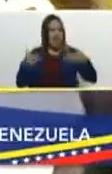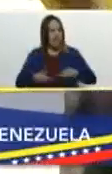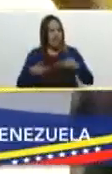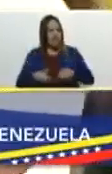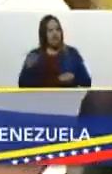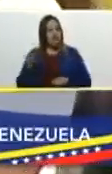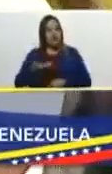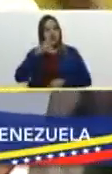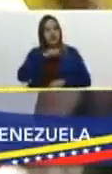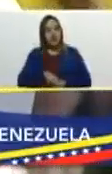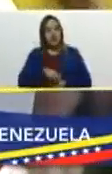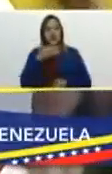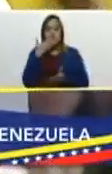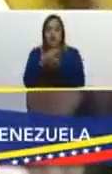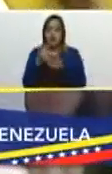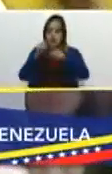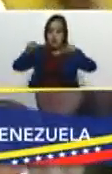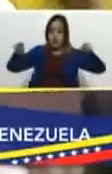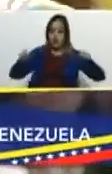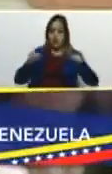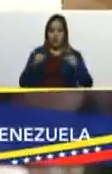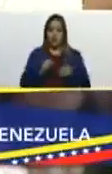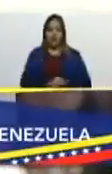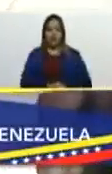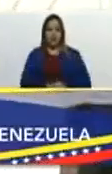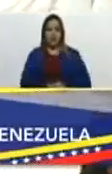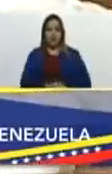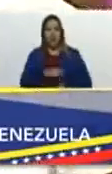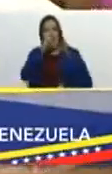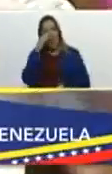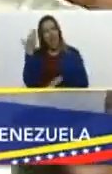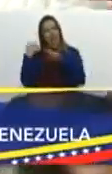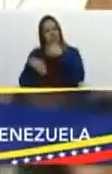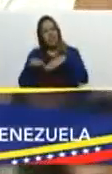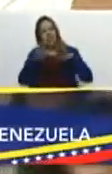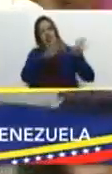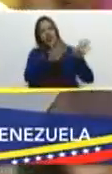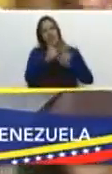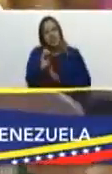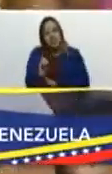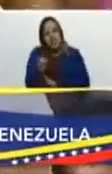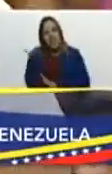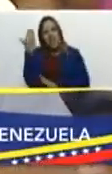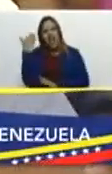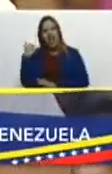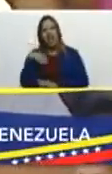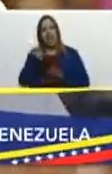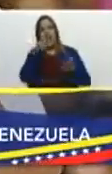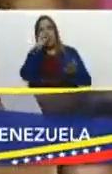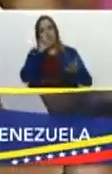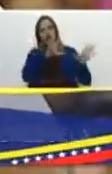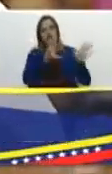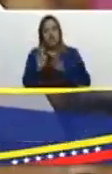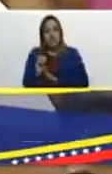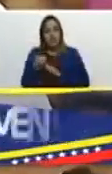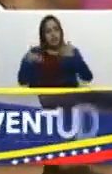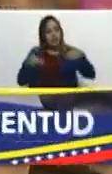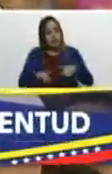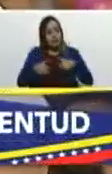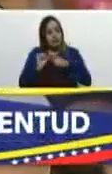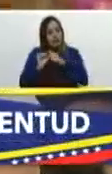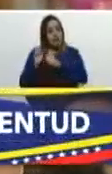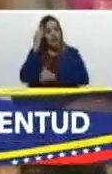histórico que gracias a ustedes, en los años 90, en los años 80, lucharon para que hoy la juventud